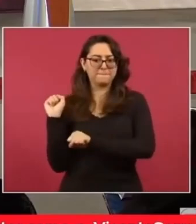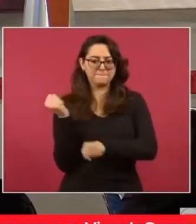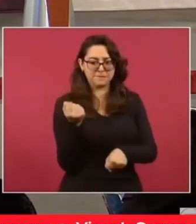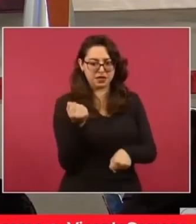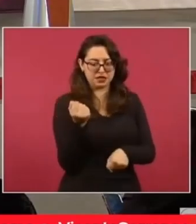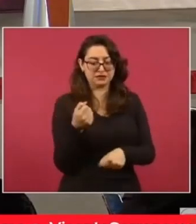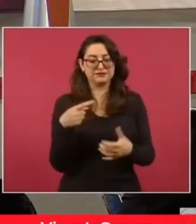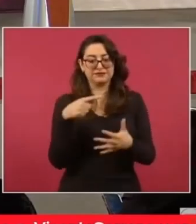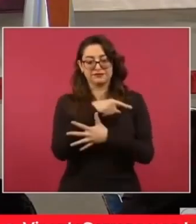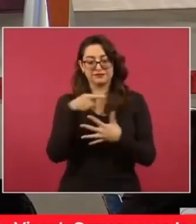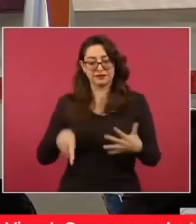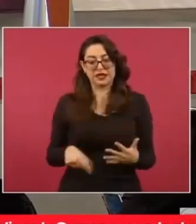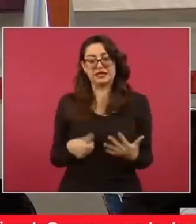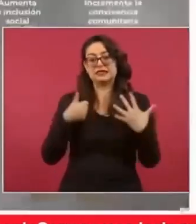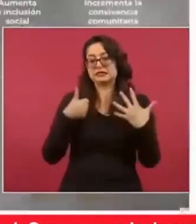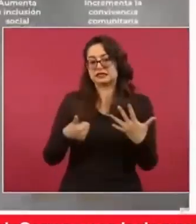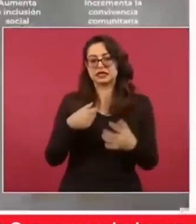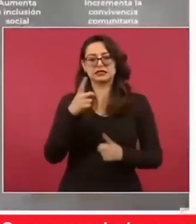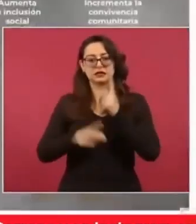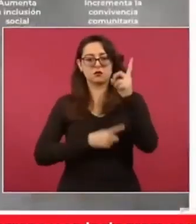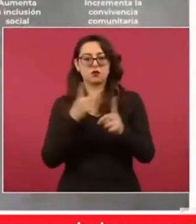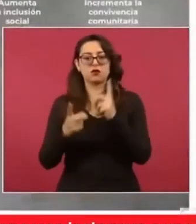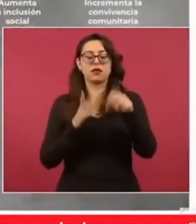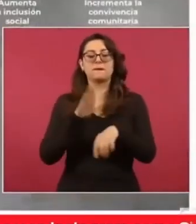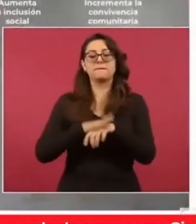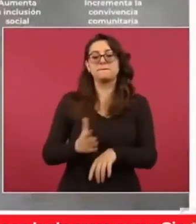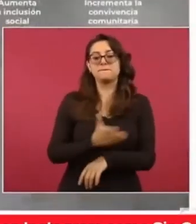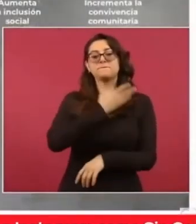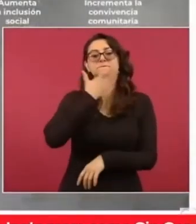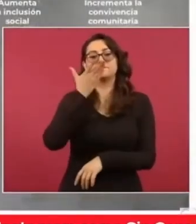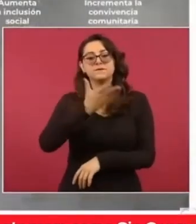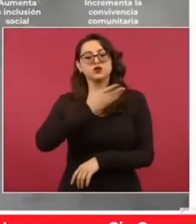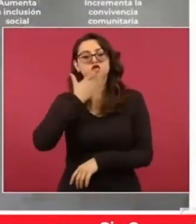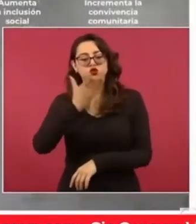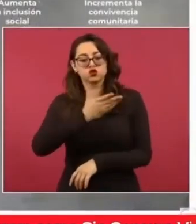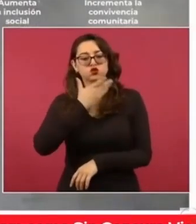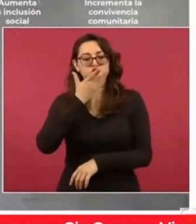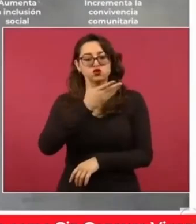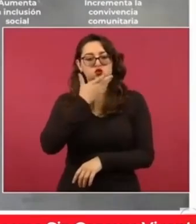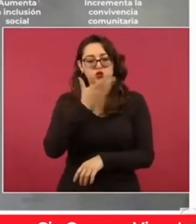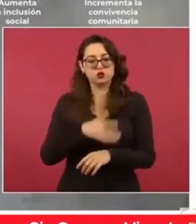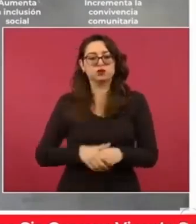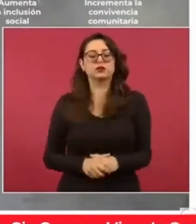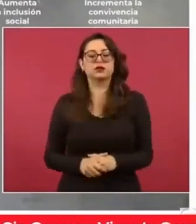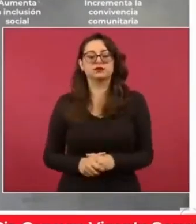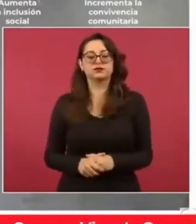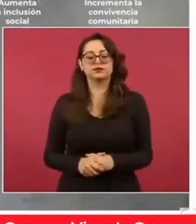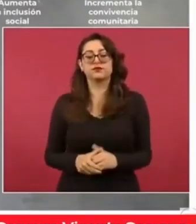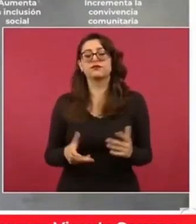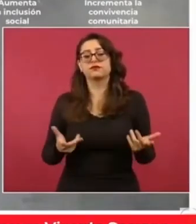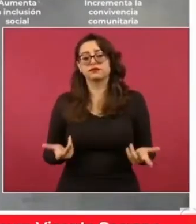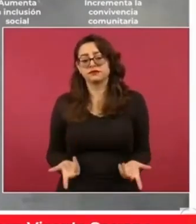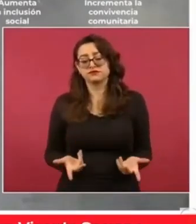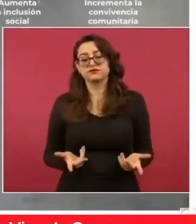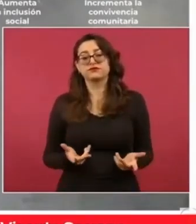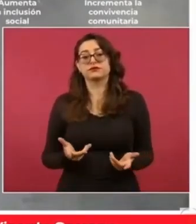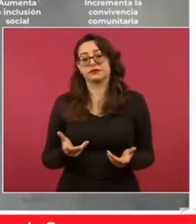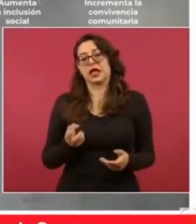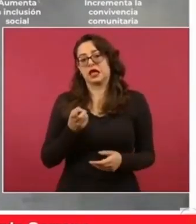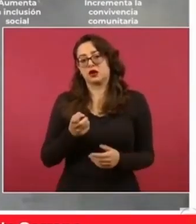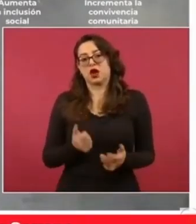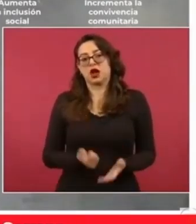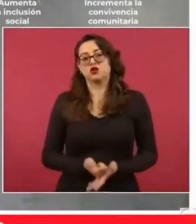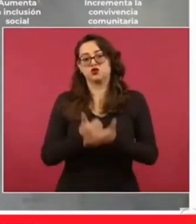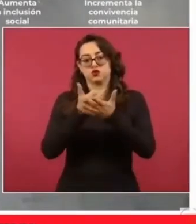más de mayor uso o más populares a nivel nacional. Algunas, digamos, en relación a la práctica deportiva, obviamente el fomento a la salud,